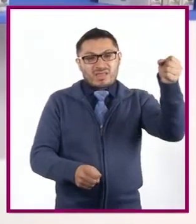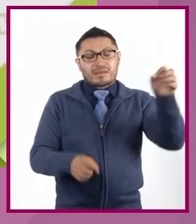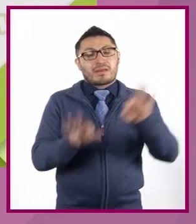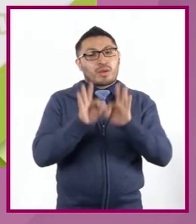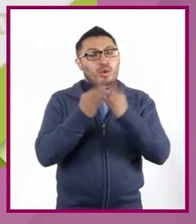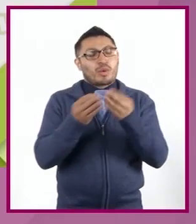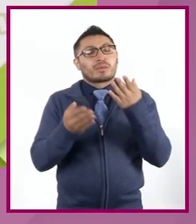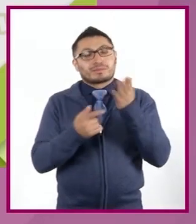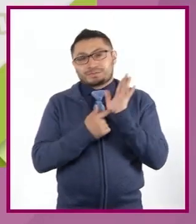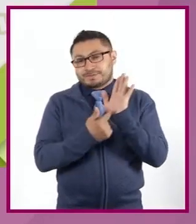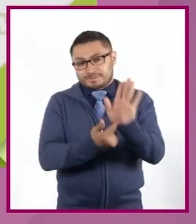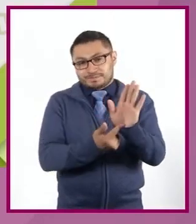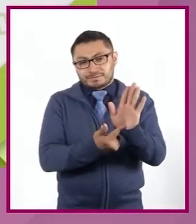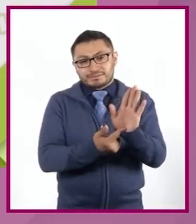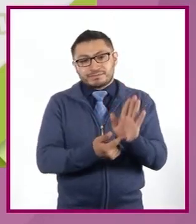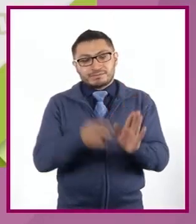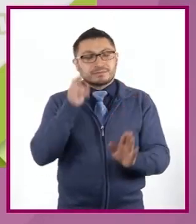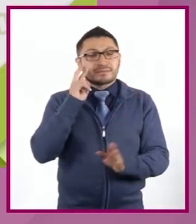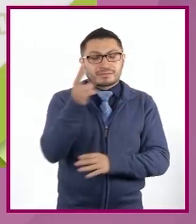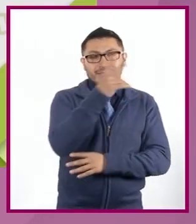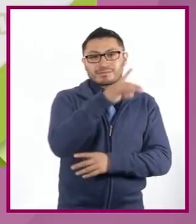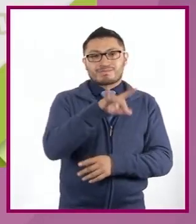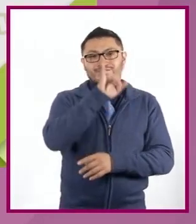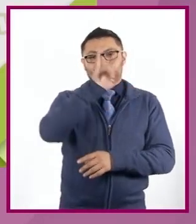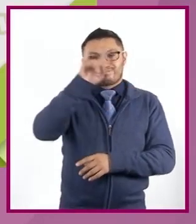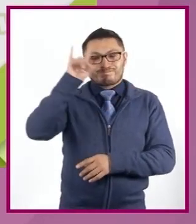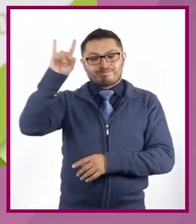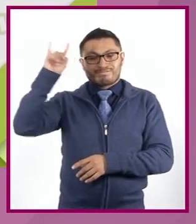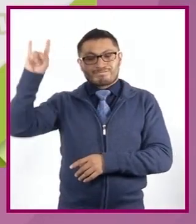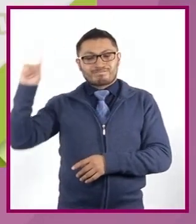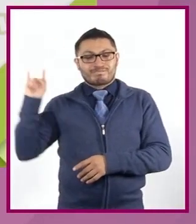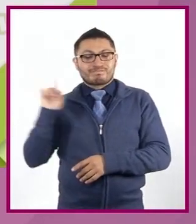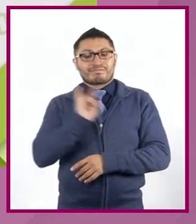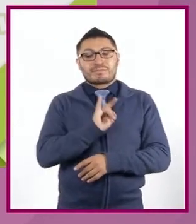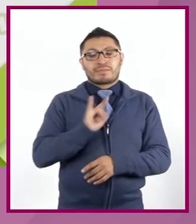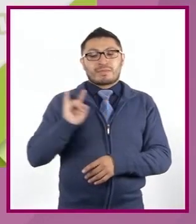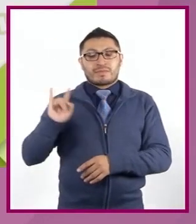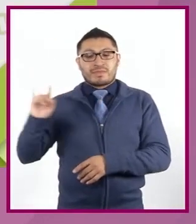manera. Aparecen en pantalla algunas